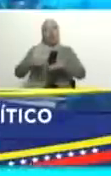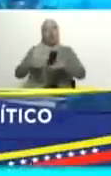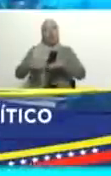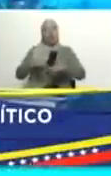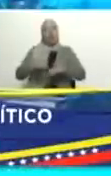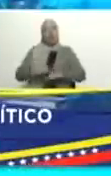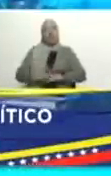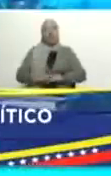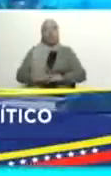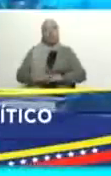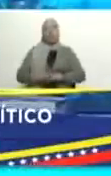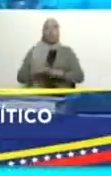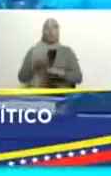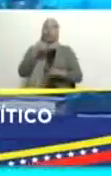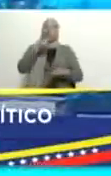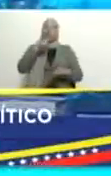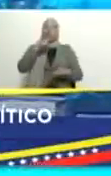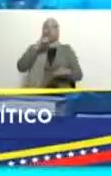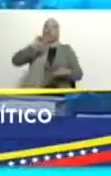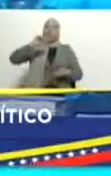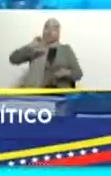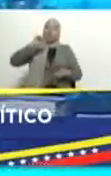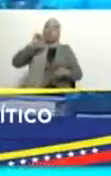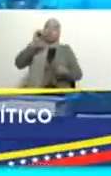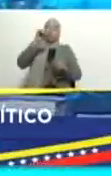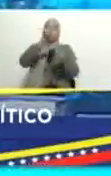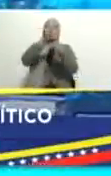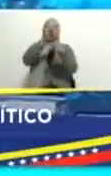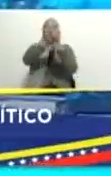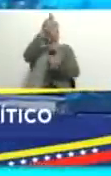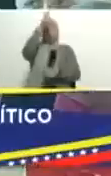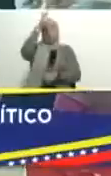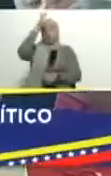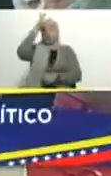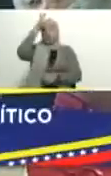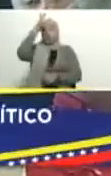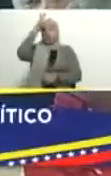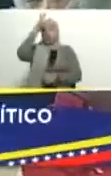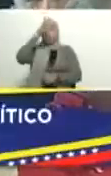del municipio Carirubana, Punto Fijo, del estado Falcón,